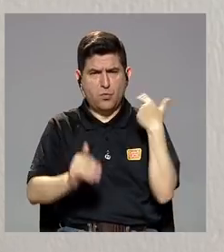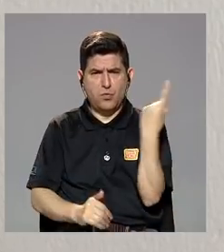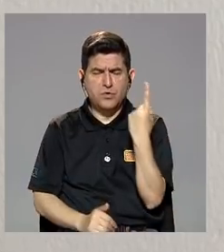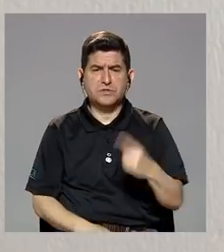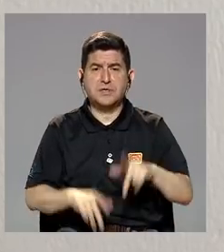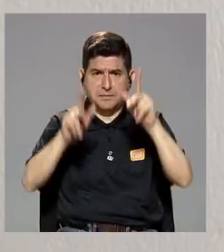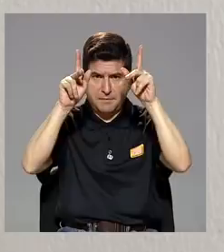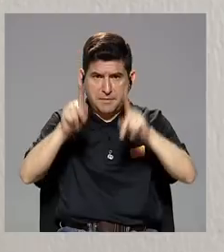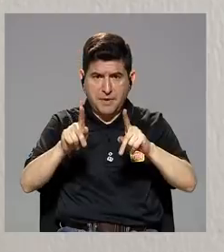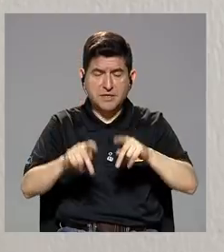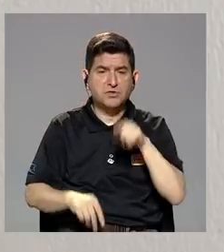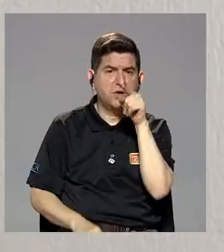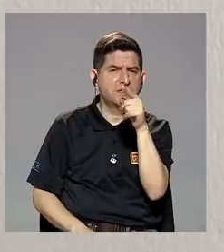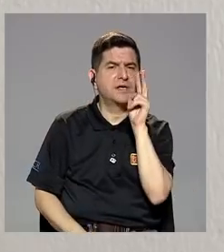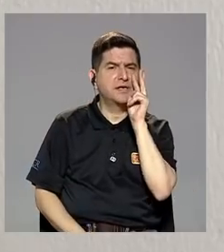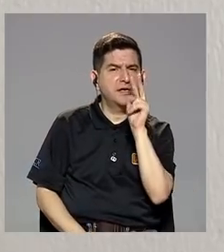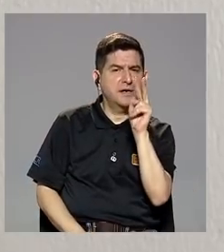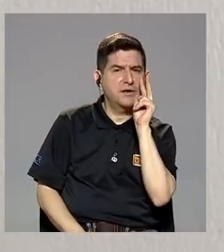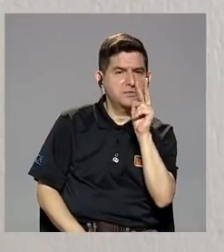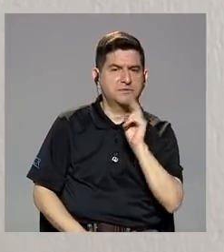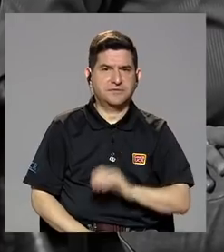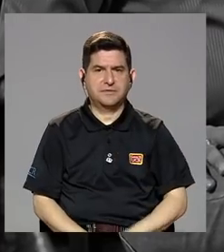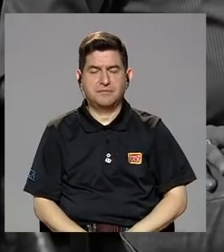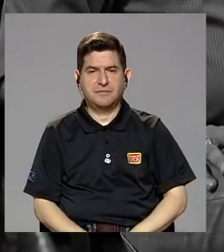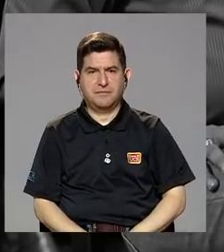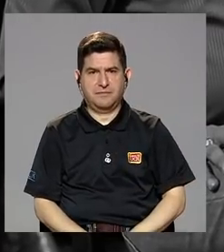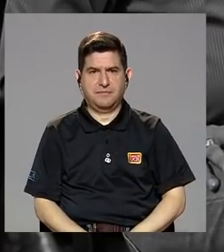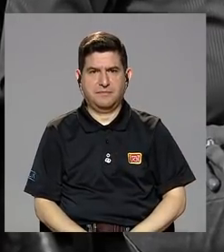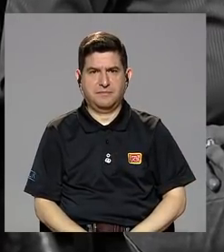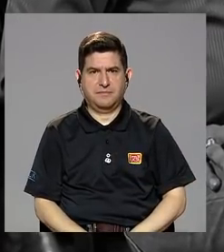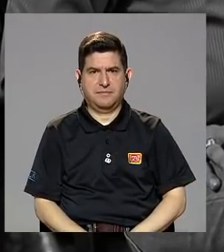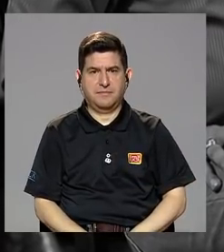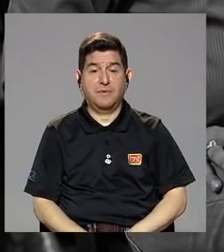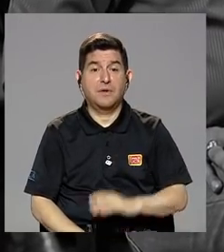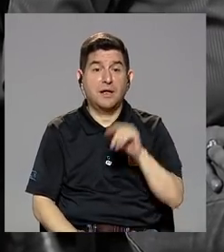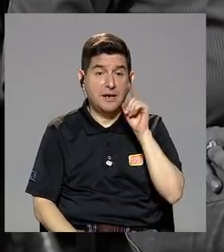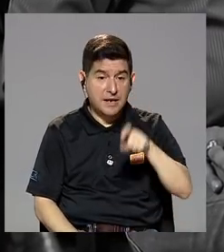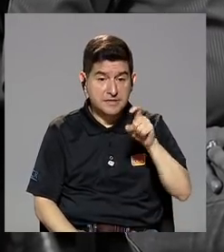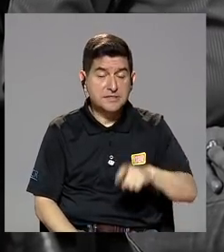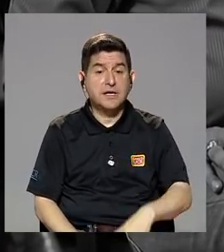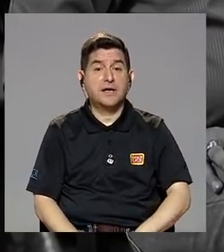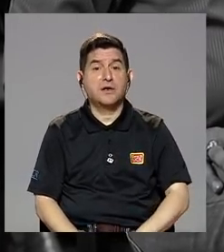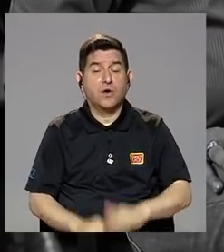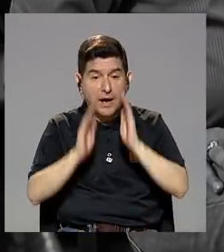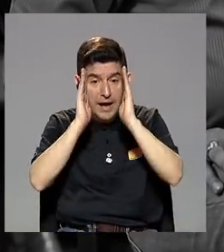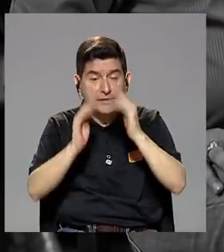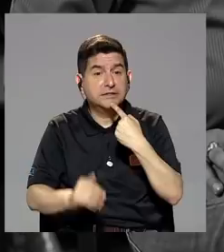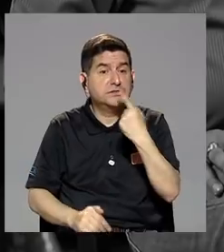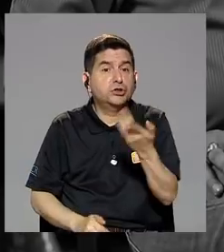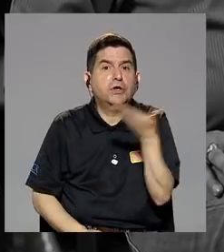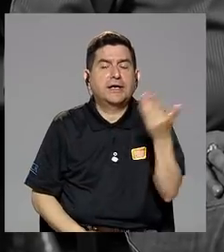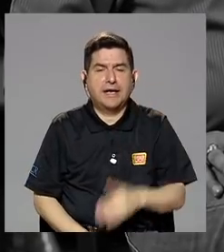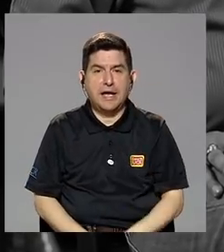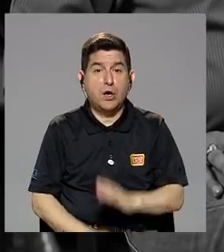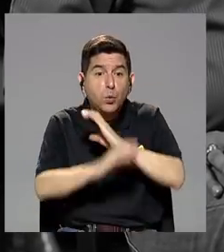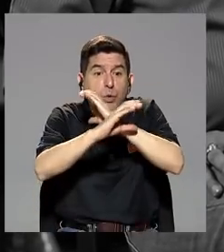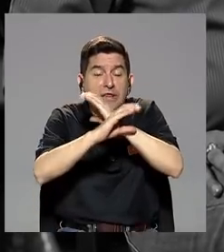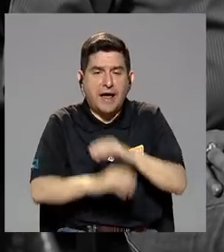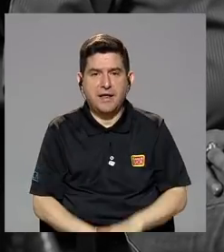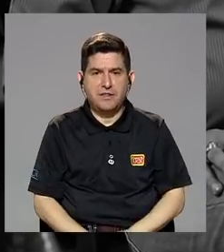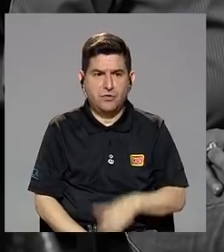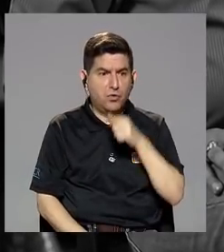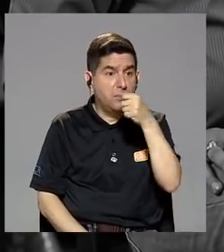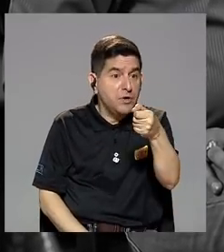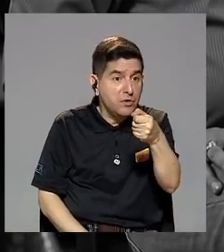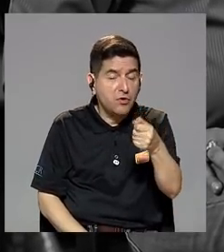siempre que hay una persona al otro lado que te está viendo y que te está observando cuidar mucho lo que se dice es el micrófono solo le puede